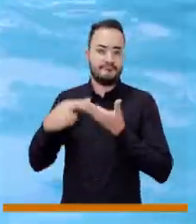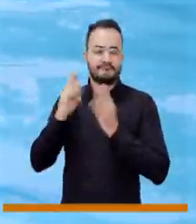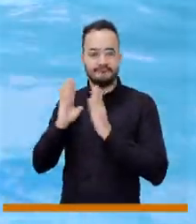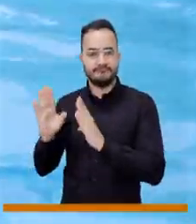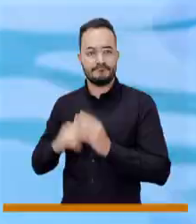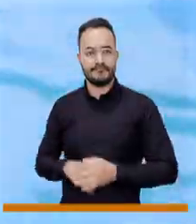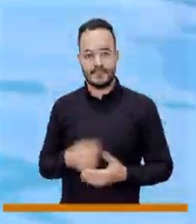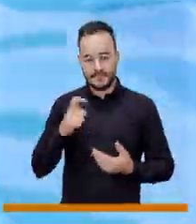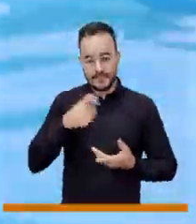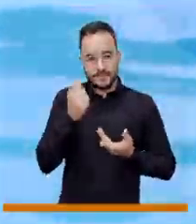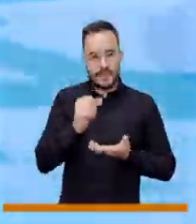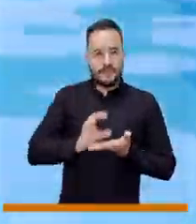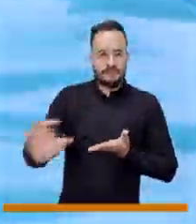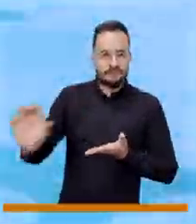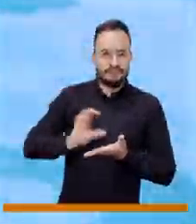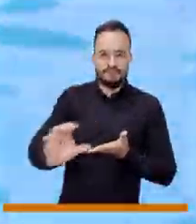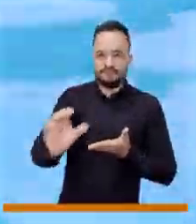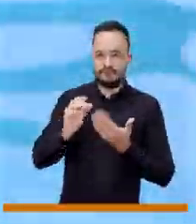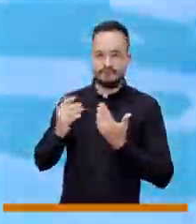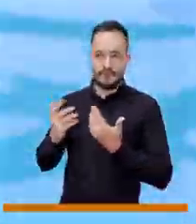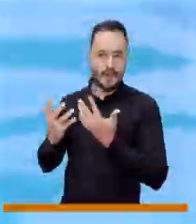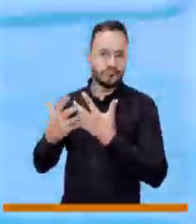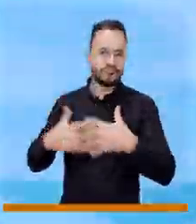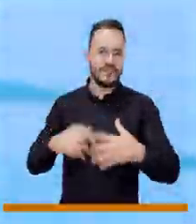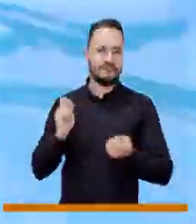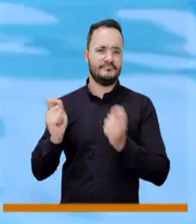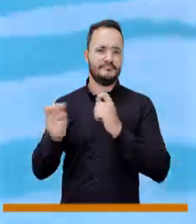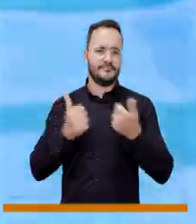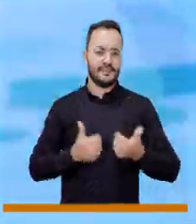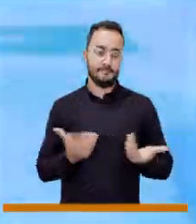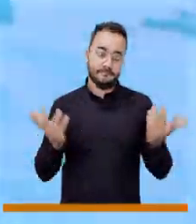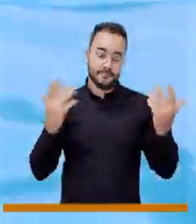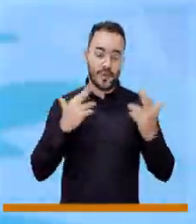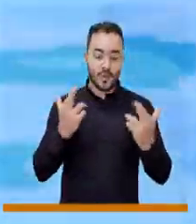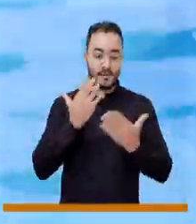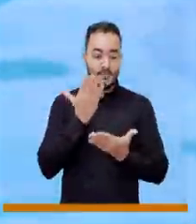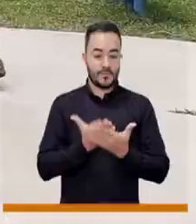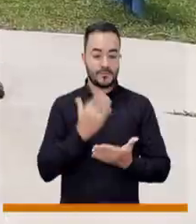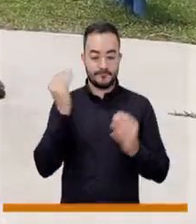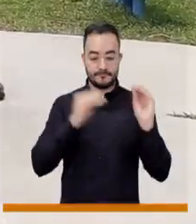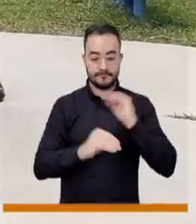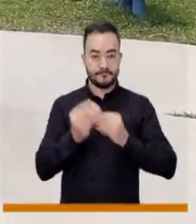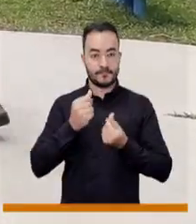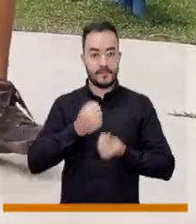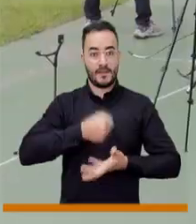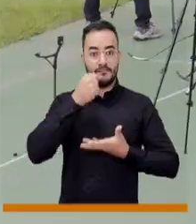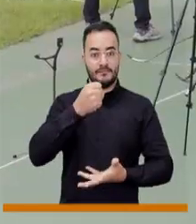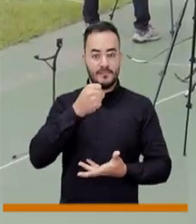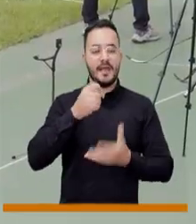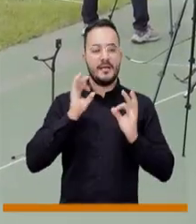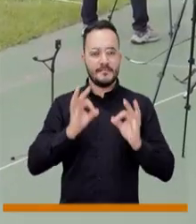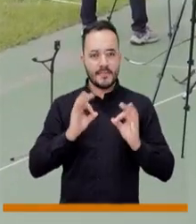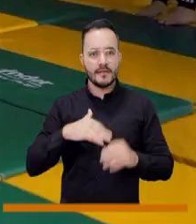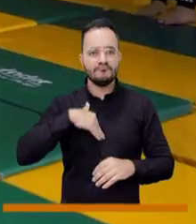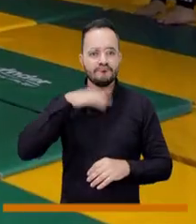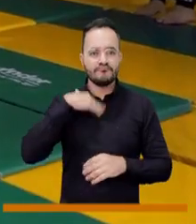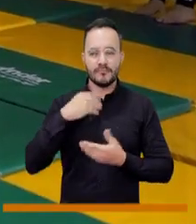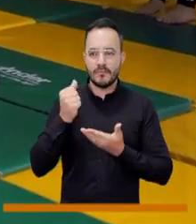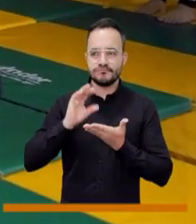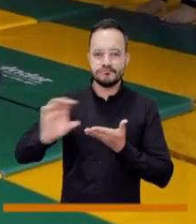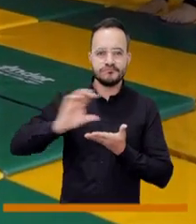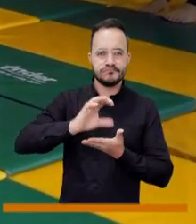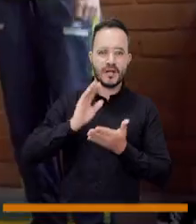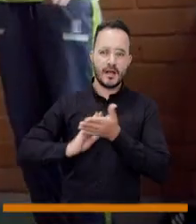es momento de recuperarlos, que es el momento de invertirles. Pues bien, una de las apuestas será que en este presupuesto se deje